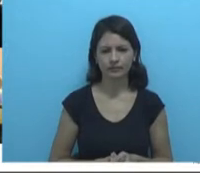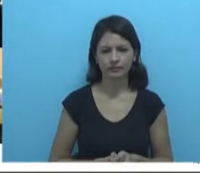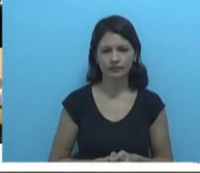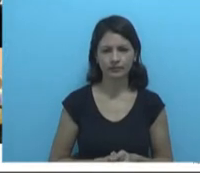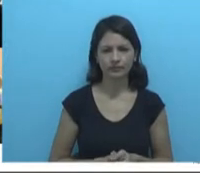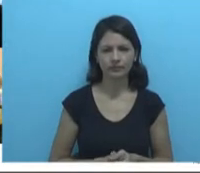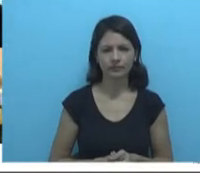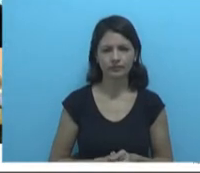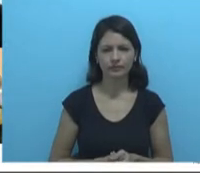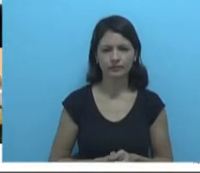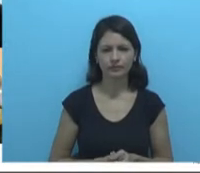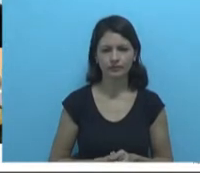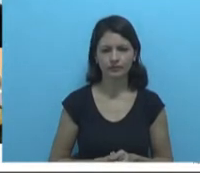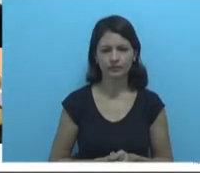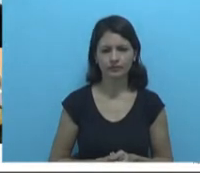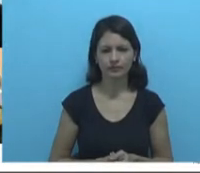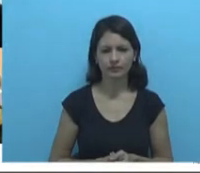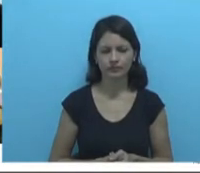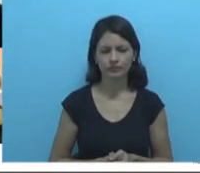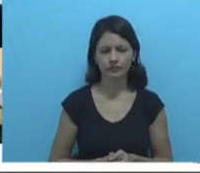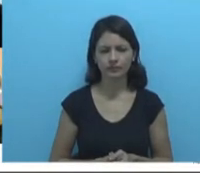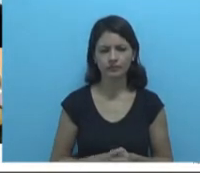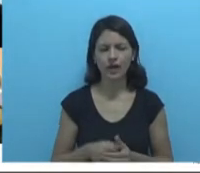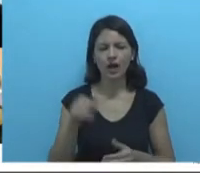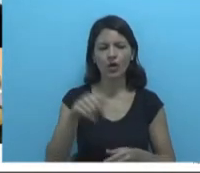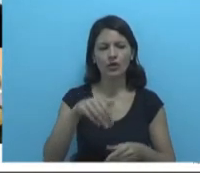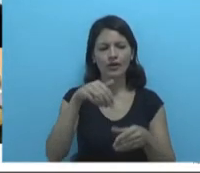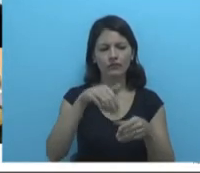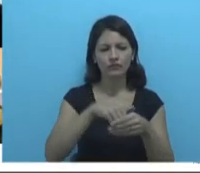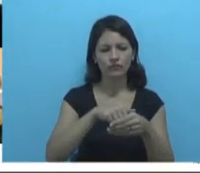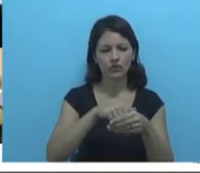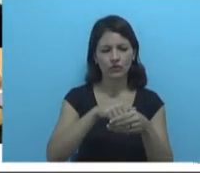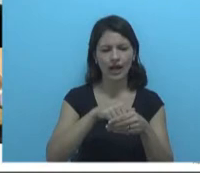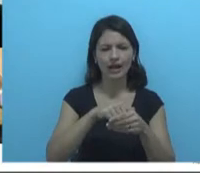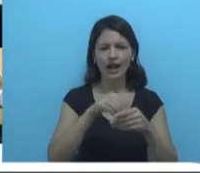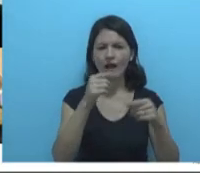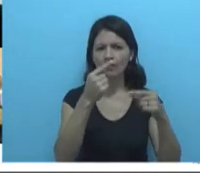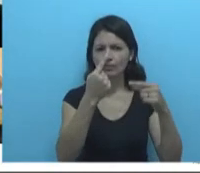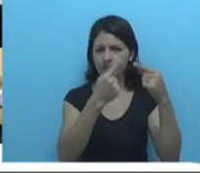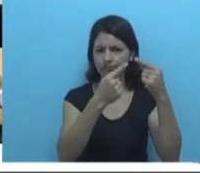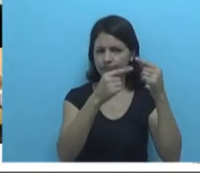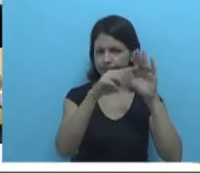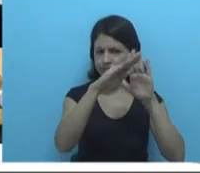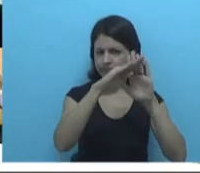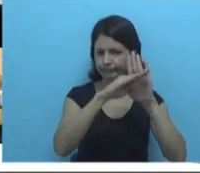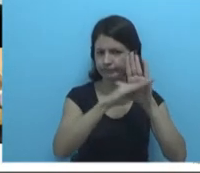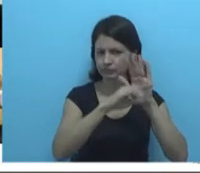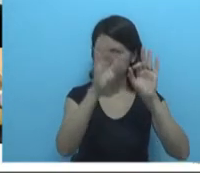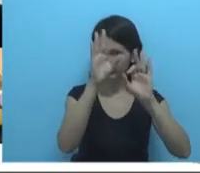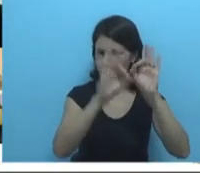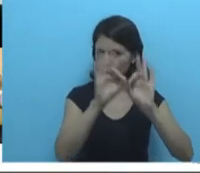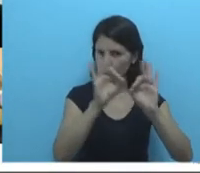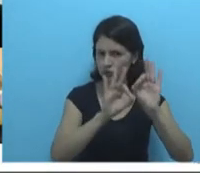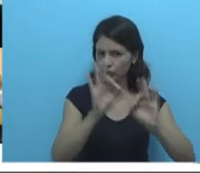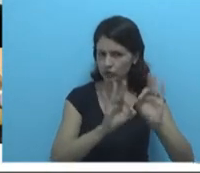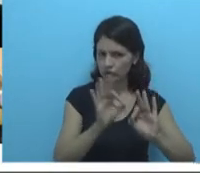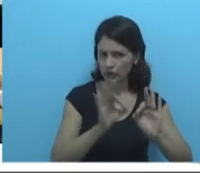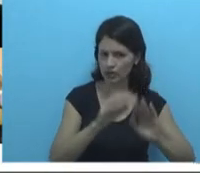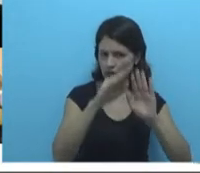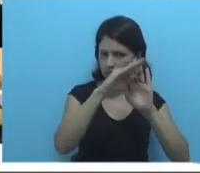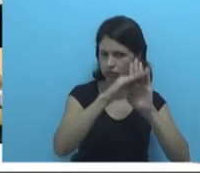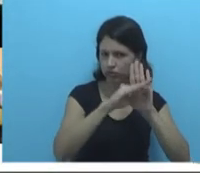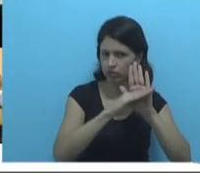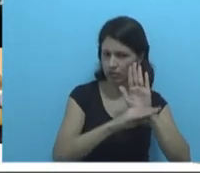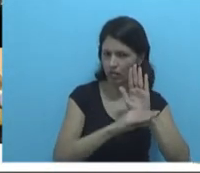aprobado. Vamos a poner a consideración ahora los proyectos leídos recién. A consideración,